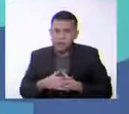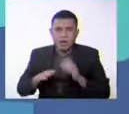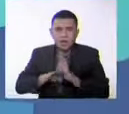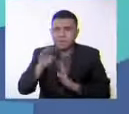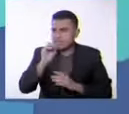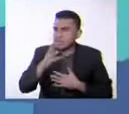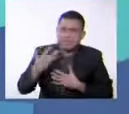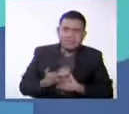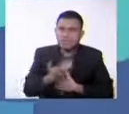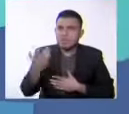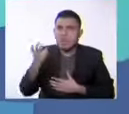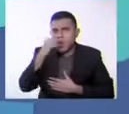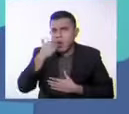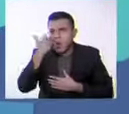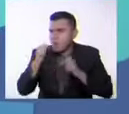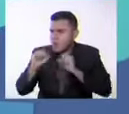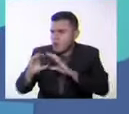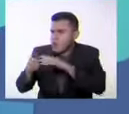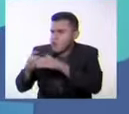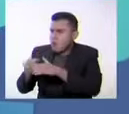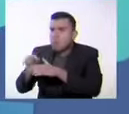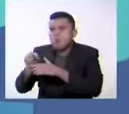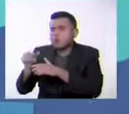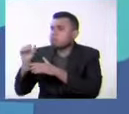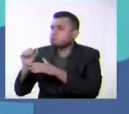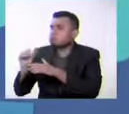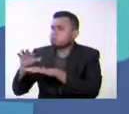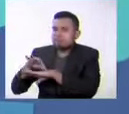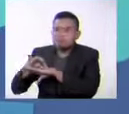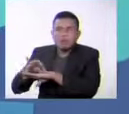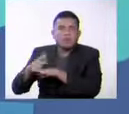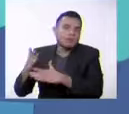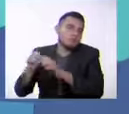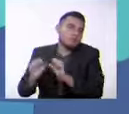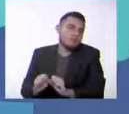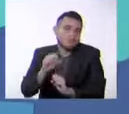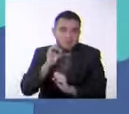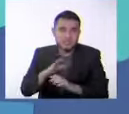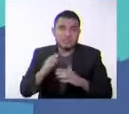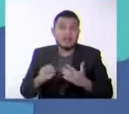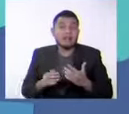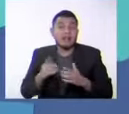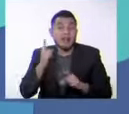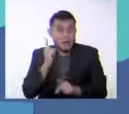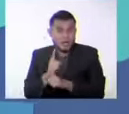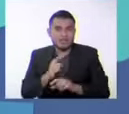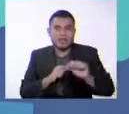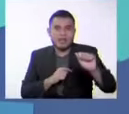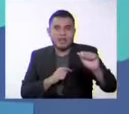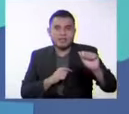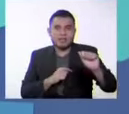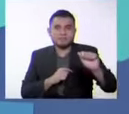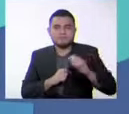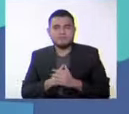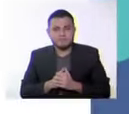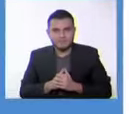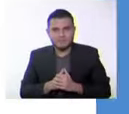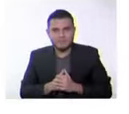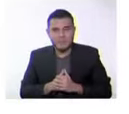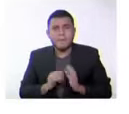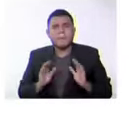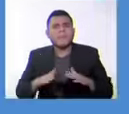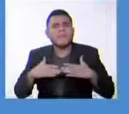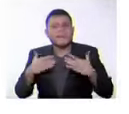todos, sí. Pueden incidir en un grupo como ya hemos dicho. Entonces podemos decir que la opción correcta es el literal A. ¿Por